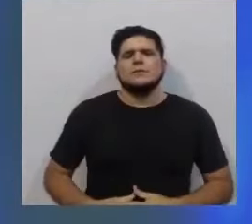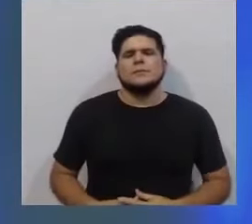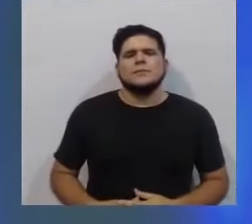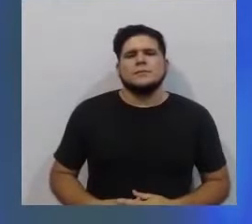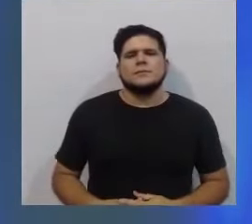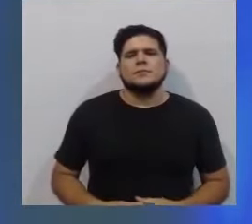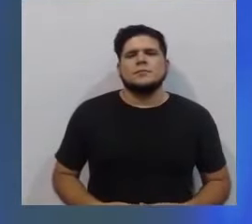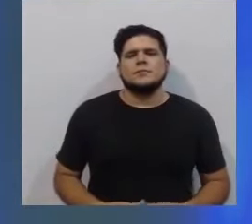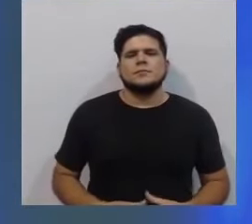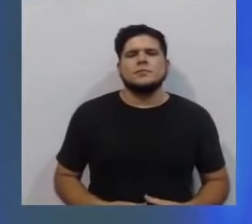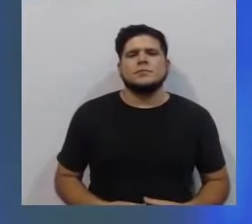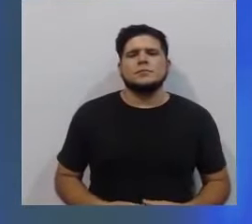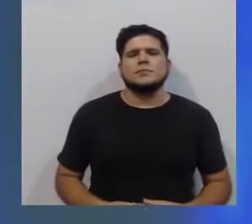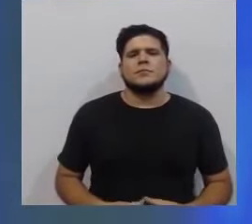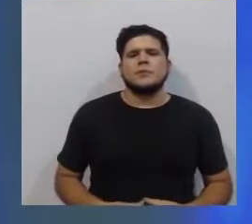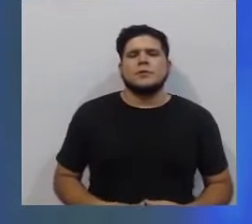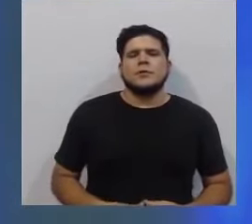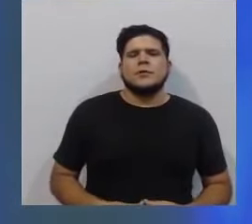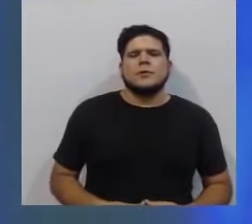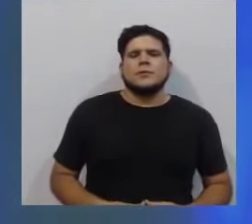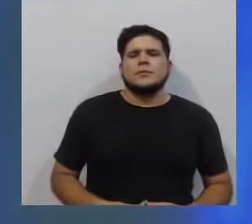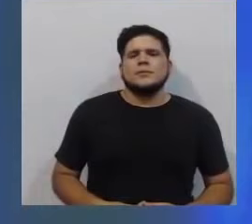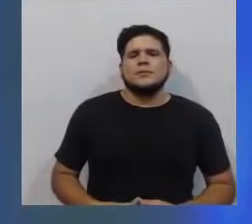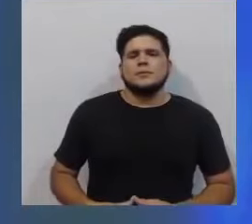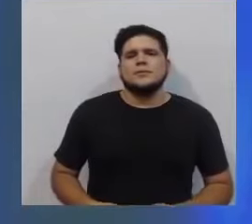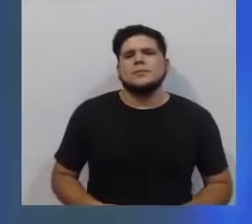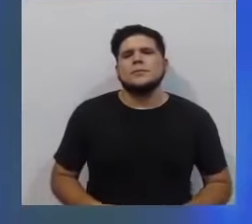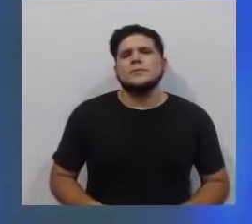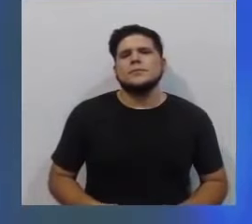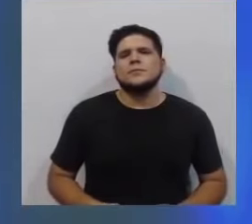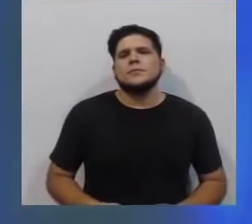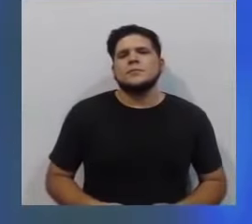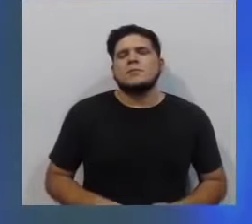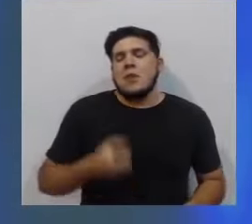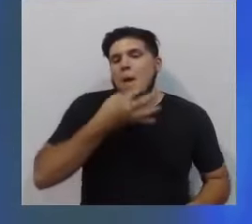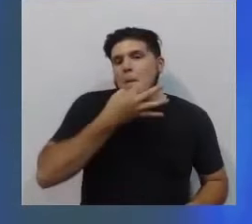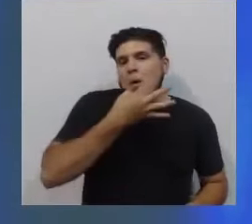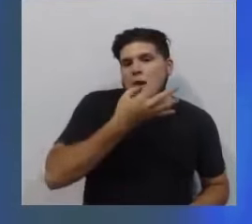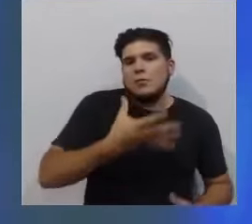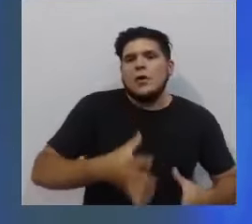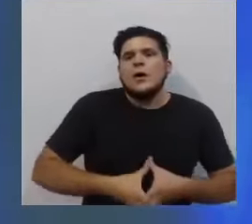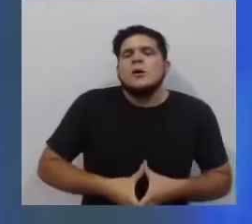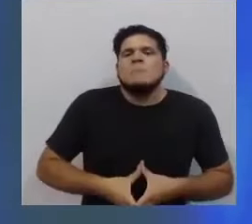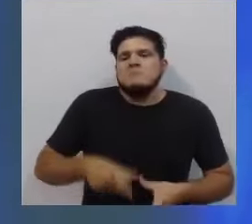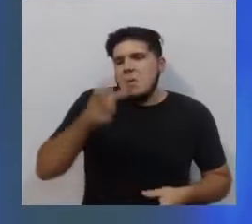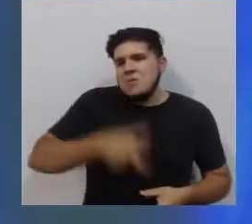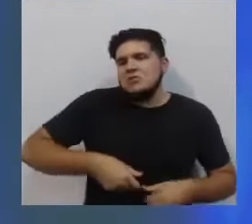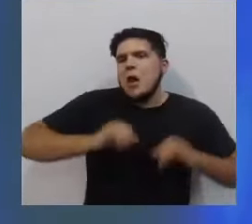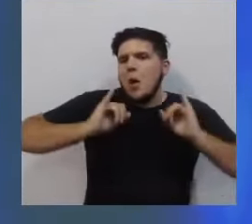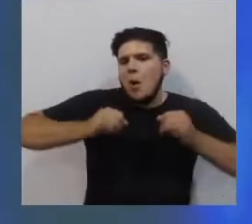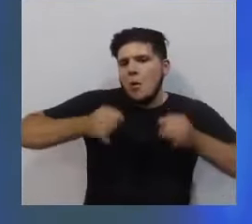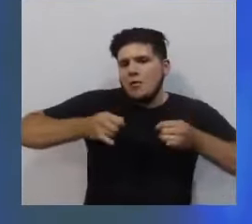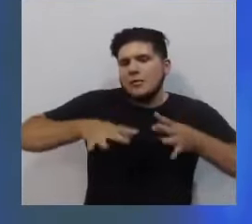difícil pero nunca imposible y puede atravesar materias difíciles